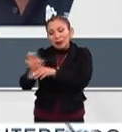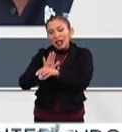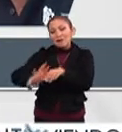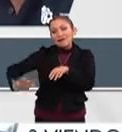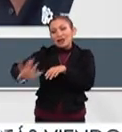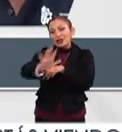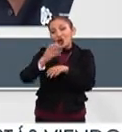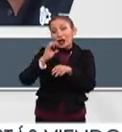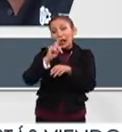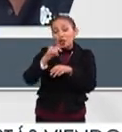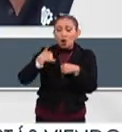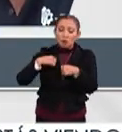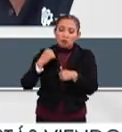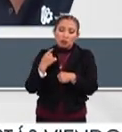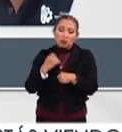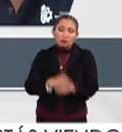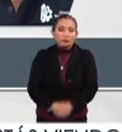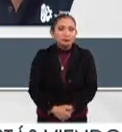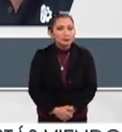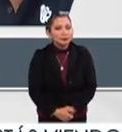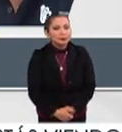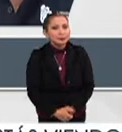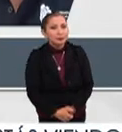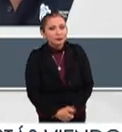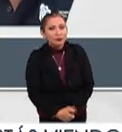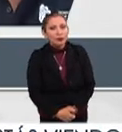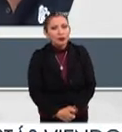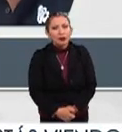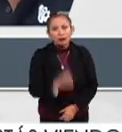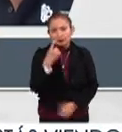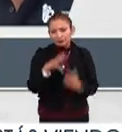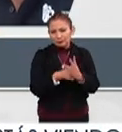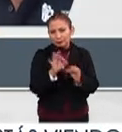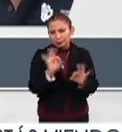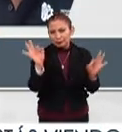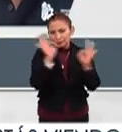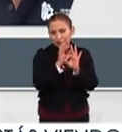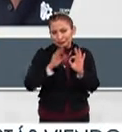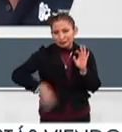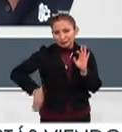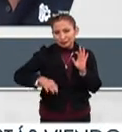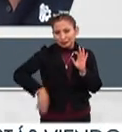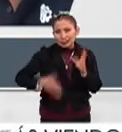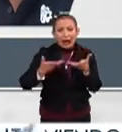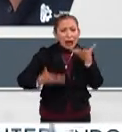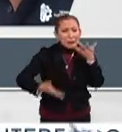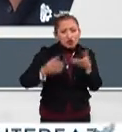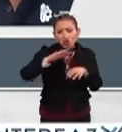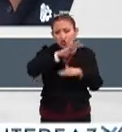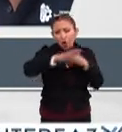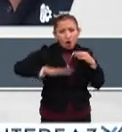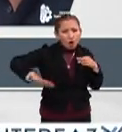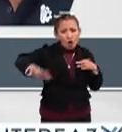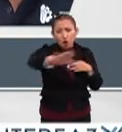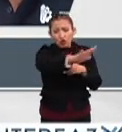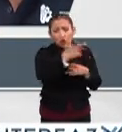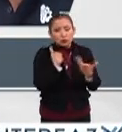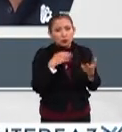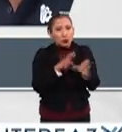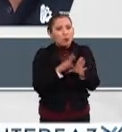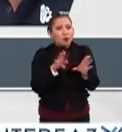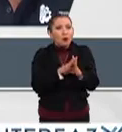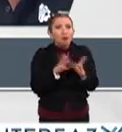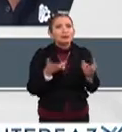beneficio de nuestros clientes o de nosotros mismos. Claro, algo muy importante que comentó es eso, que a veces todos prácticamente estamos